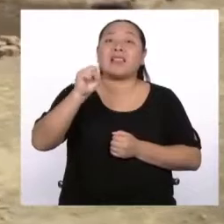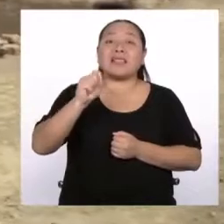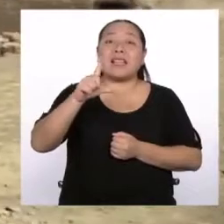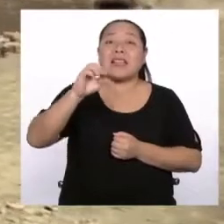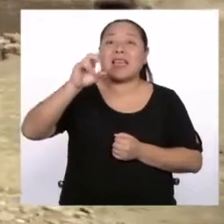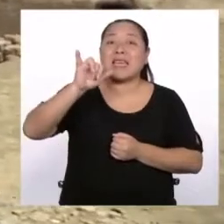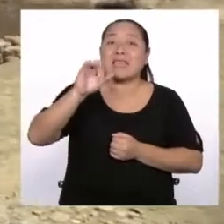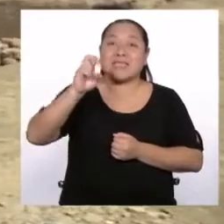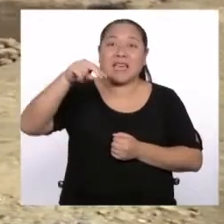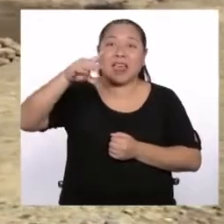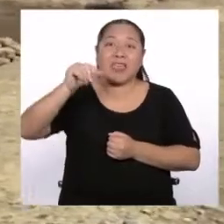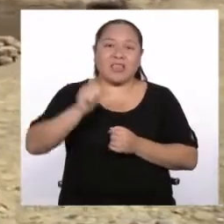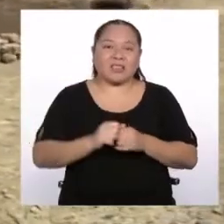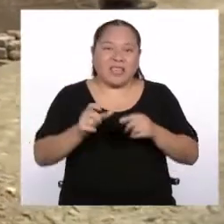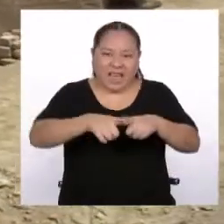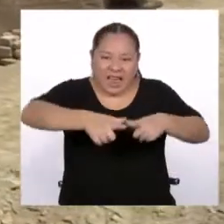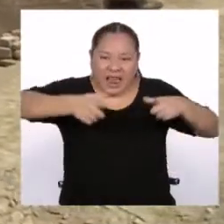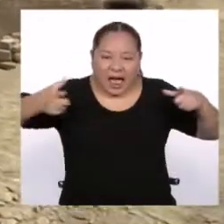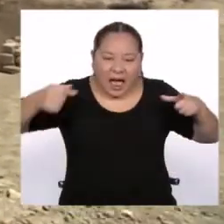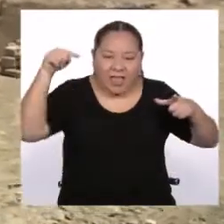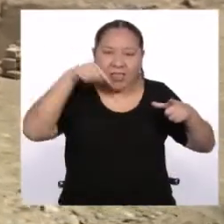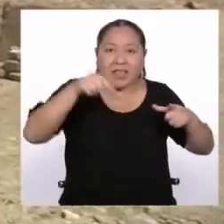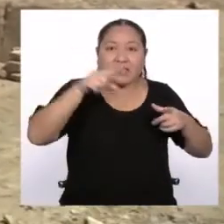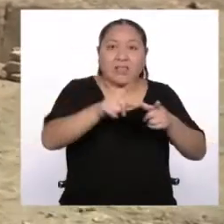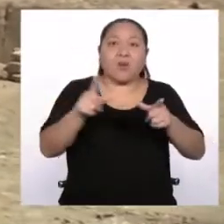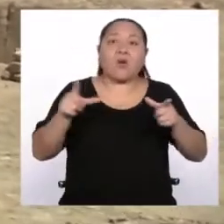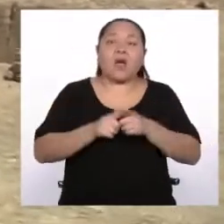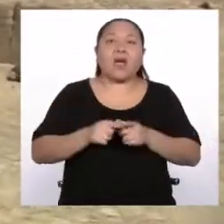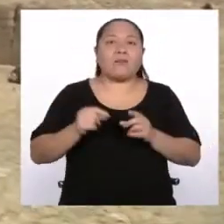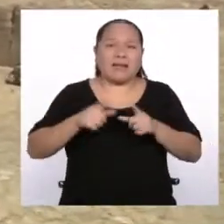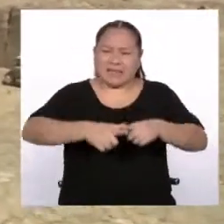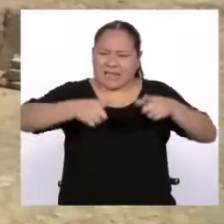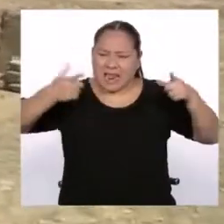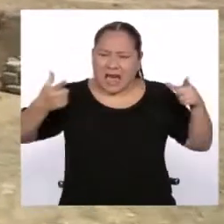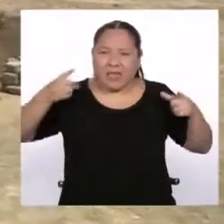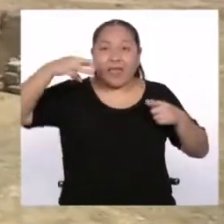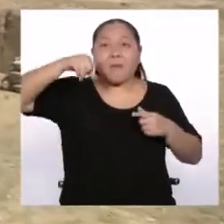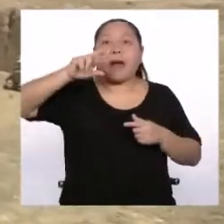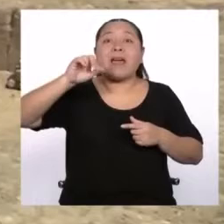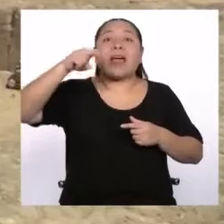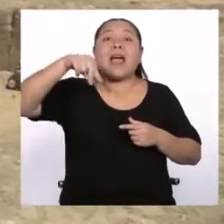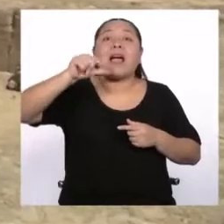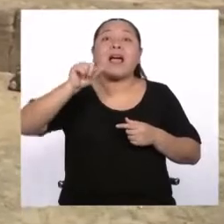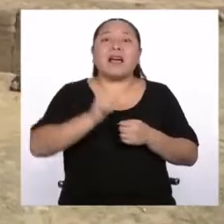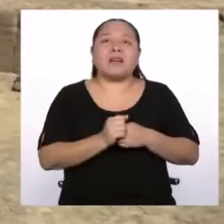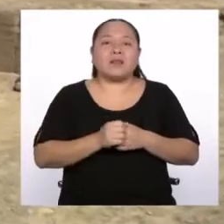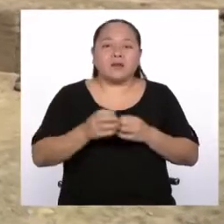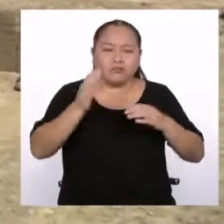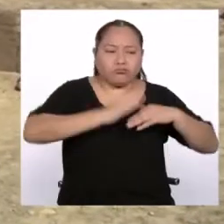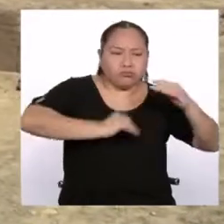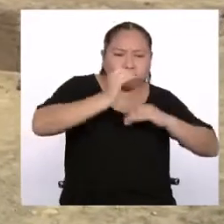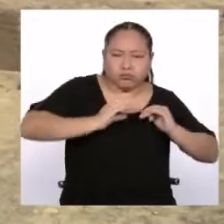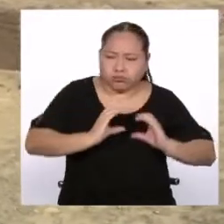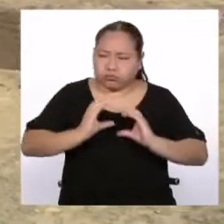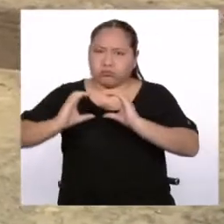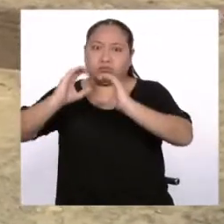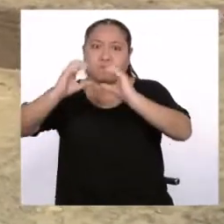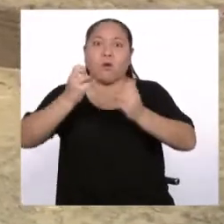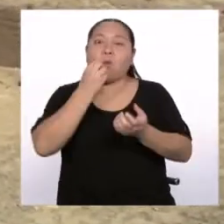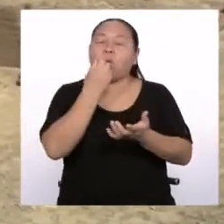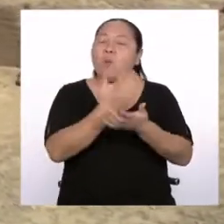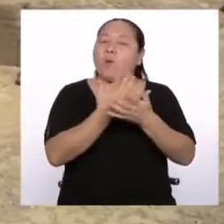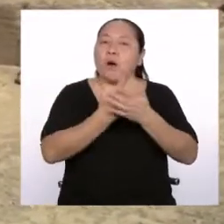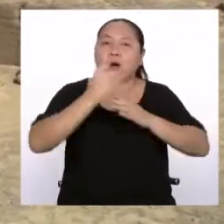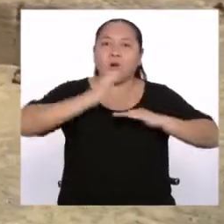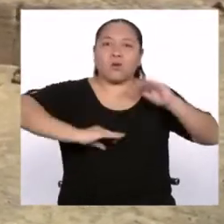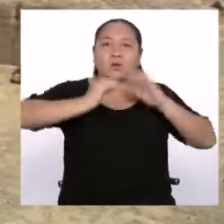de Lima. Se llama Maranga. ¿Por qué decimos que es el mayor? Por la calidad y cantidad de sus construcciones y por los